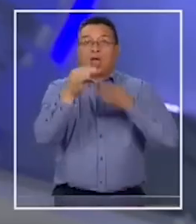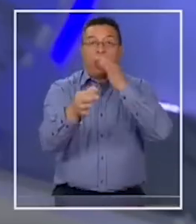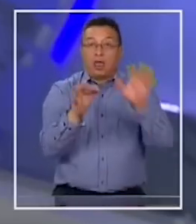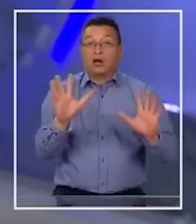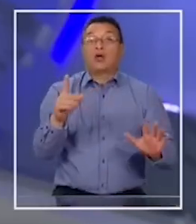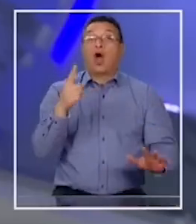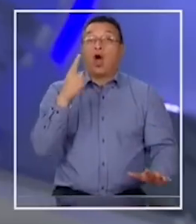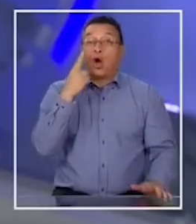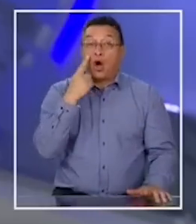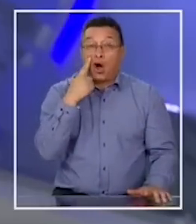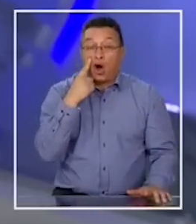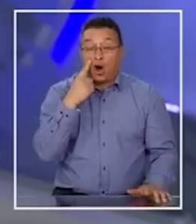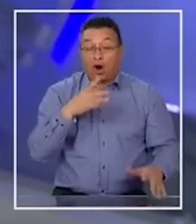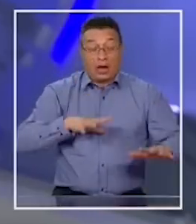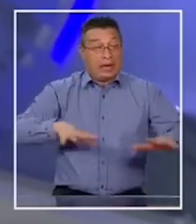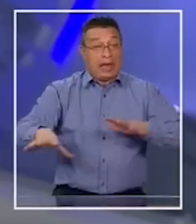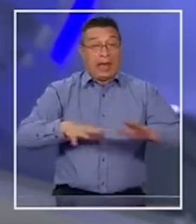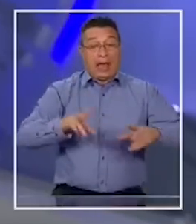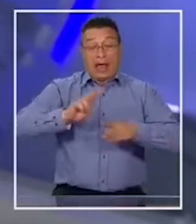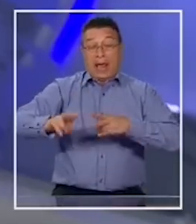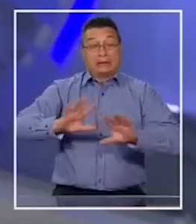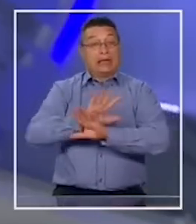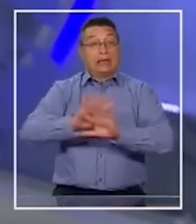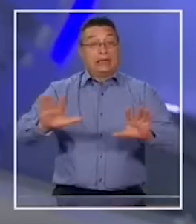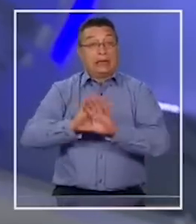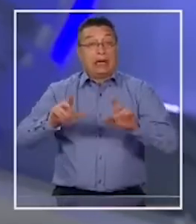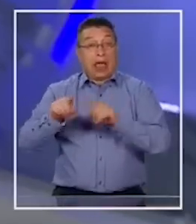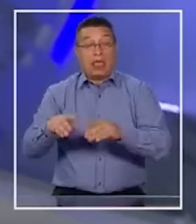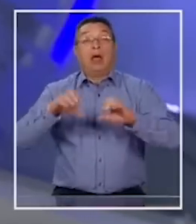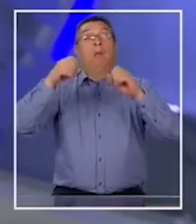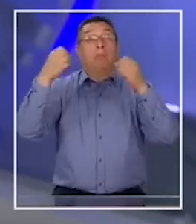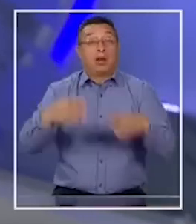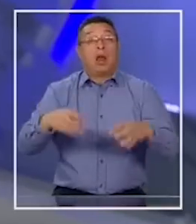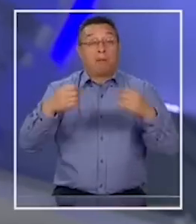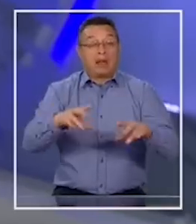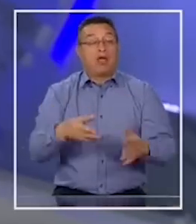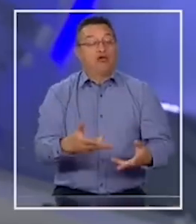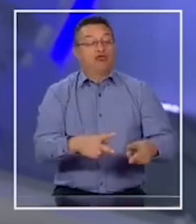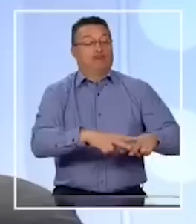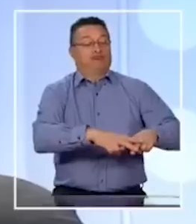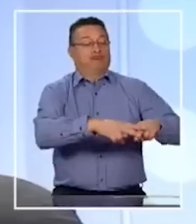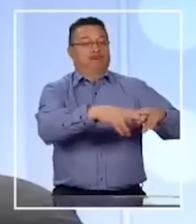ojo la inacción de nuestra democracia el fracaso nuestro sistema alimentario